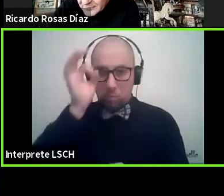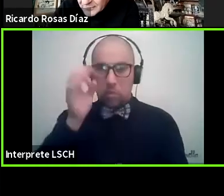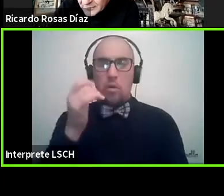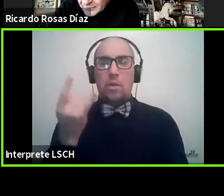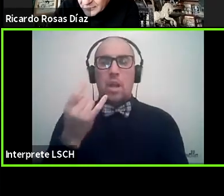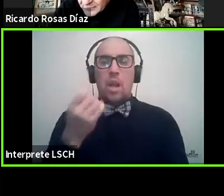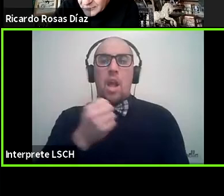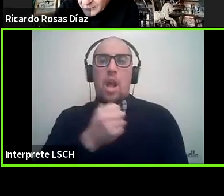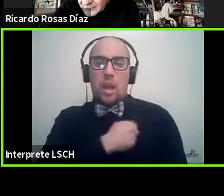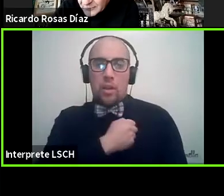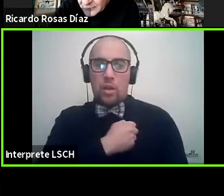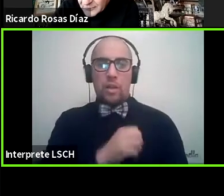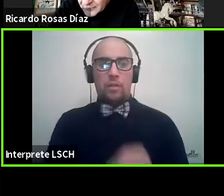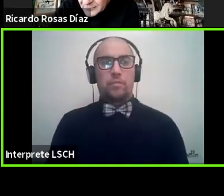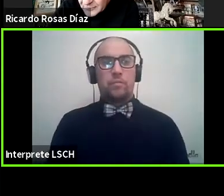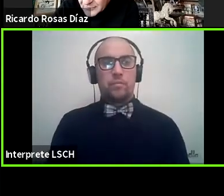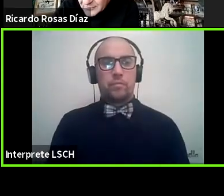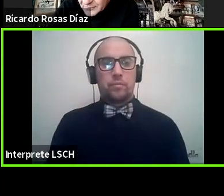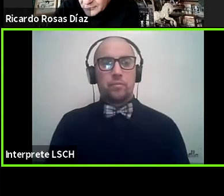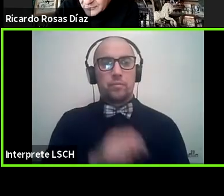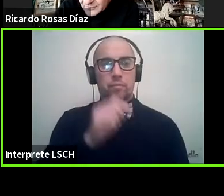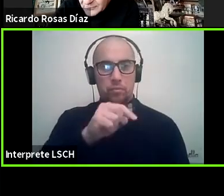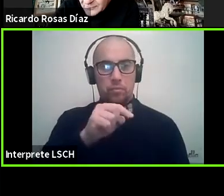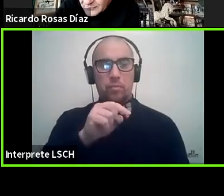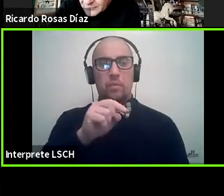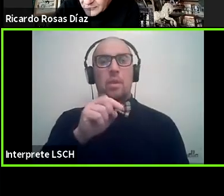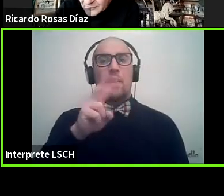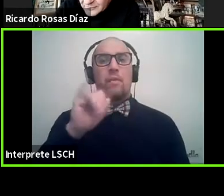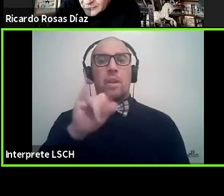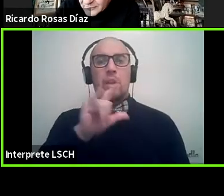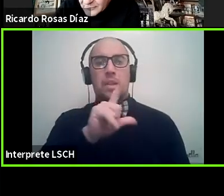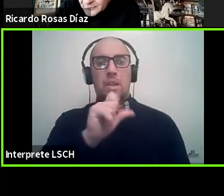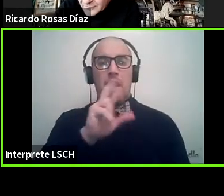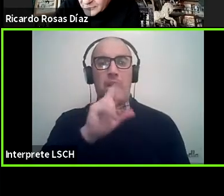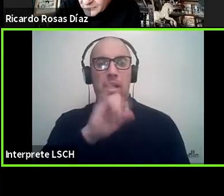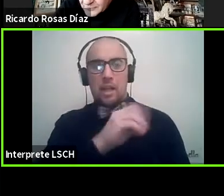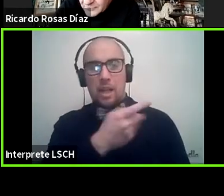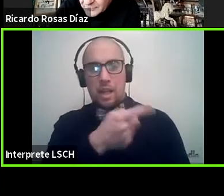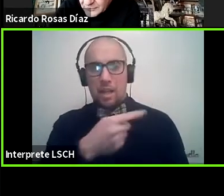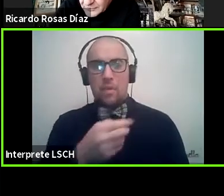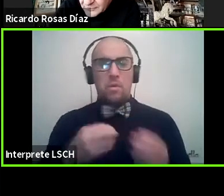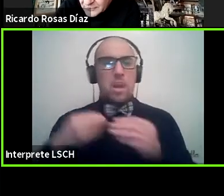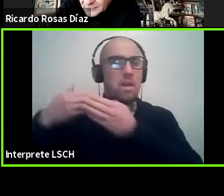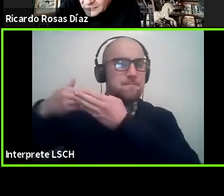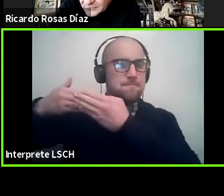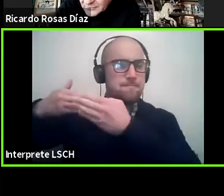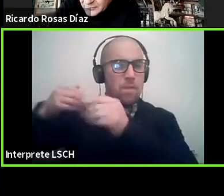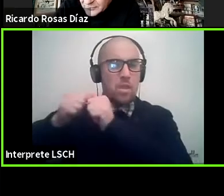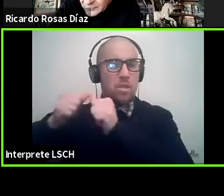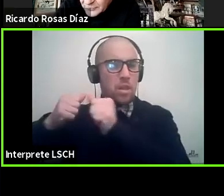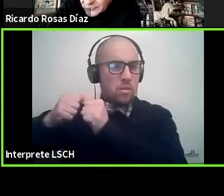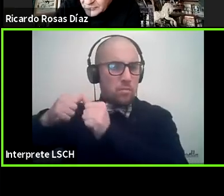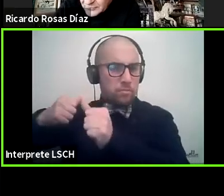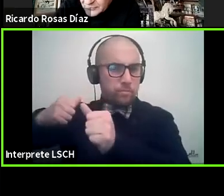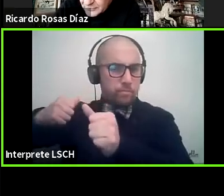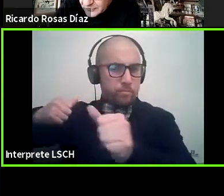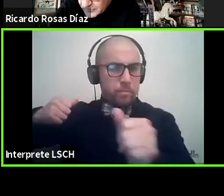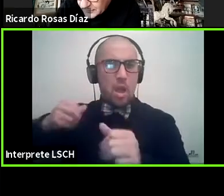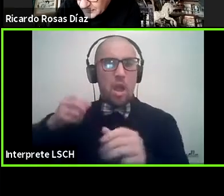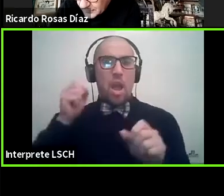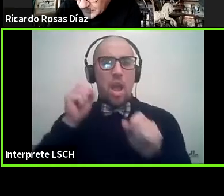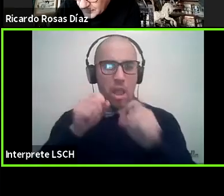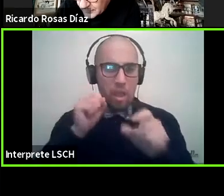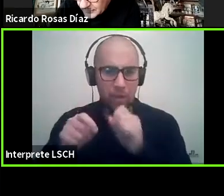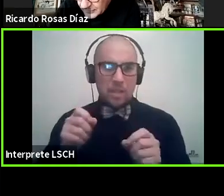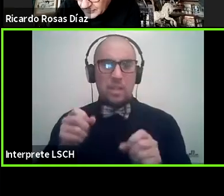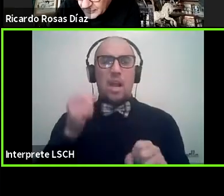Universidad Católica de la sede de Villarrica, quien tiene una extensa trayectoria de trabajo en la defensa y promoción de